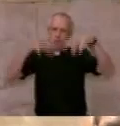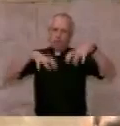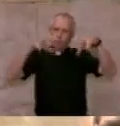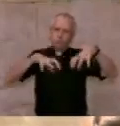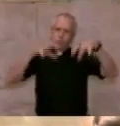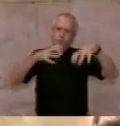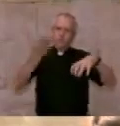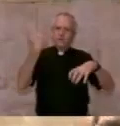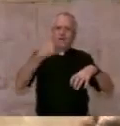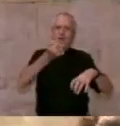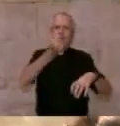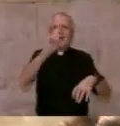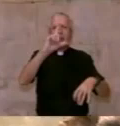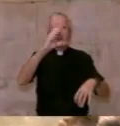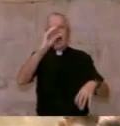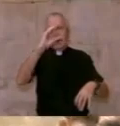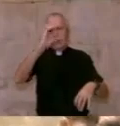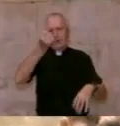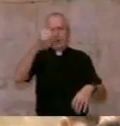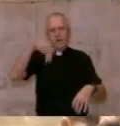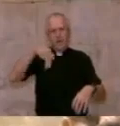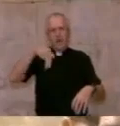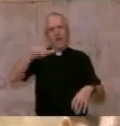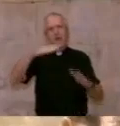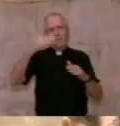Alcanar y pueblos de alrededor.